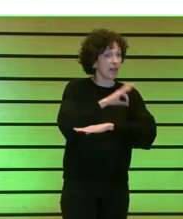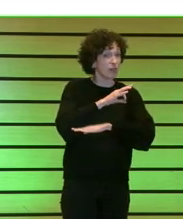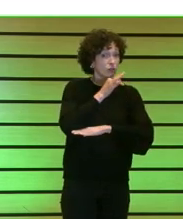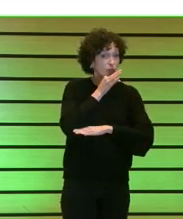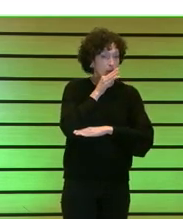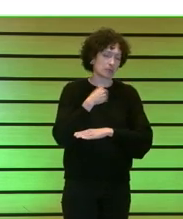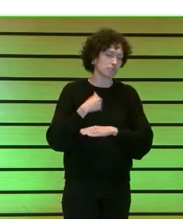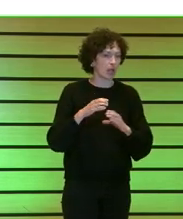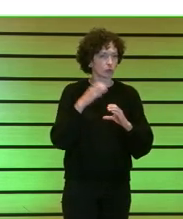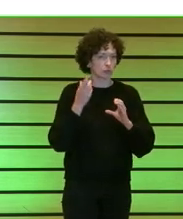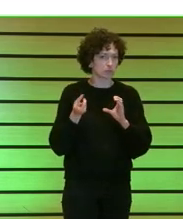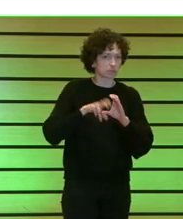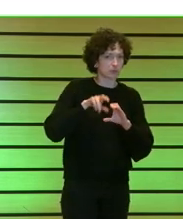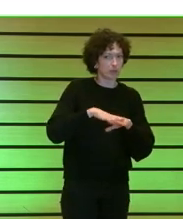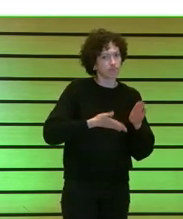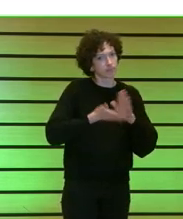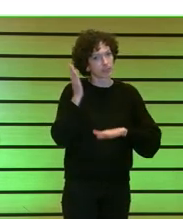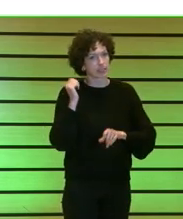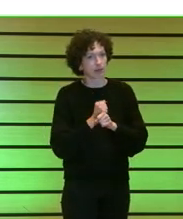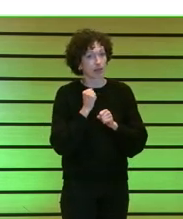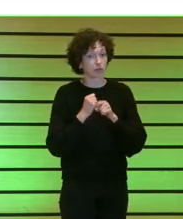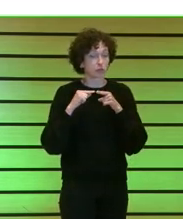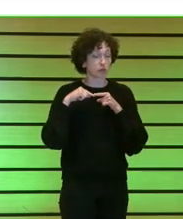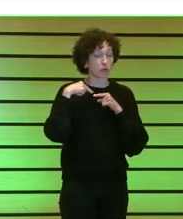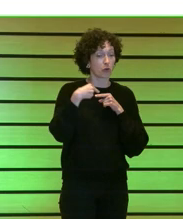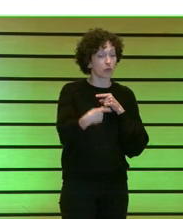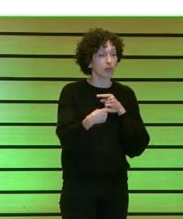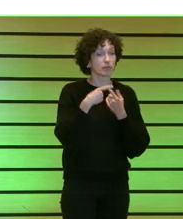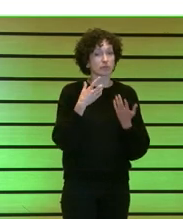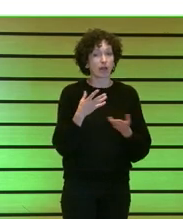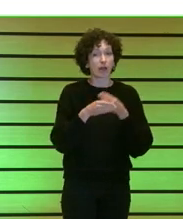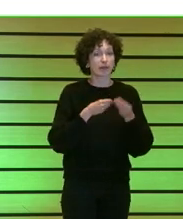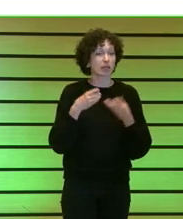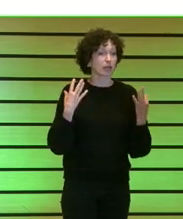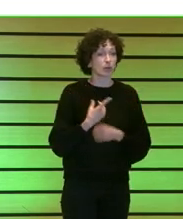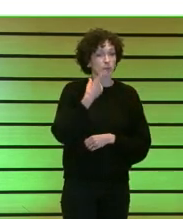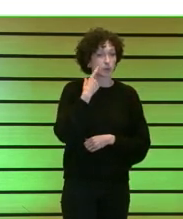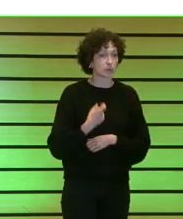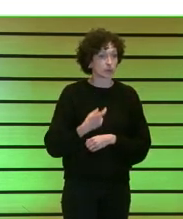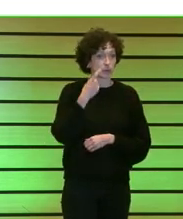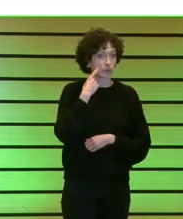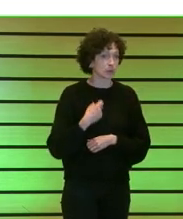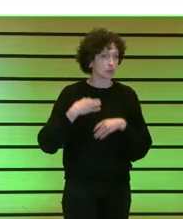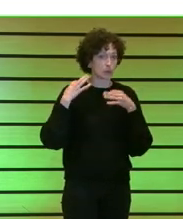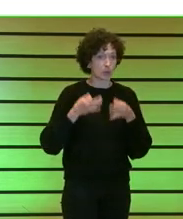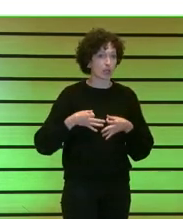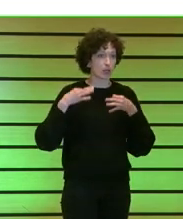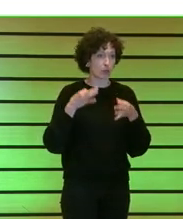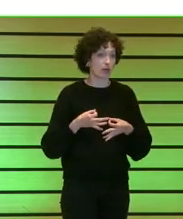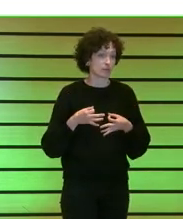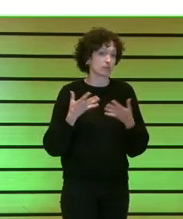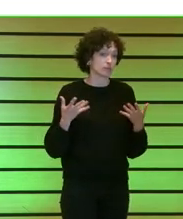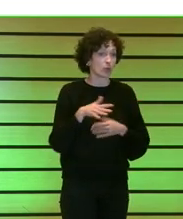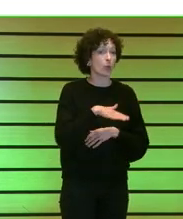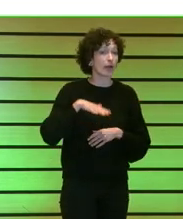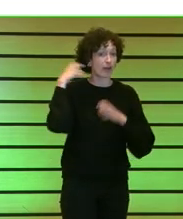y en ese día a día pues lo que hay es rutina y todo igual trabajar en un matadero pues